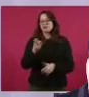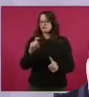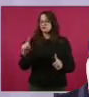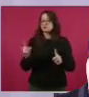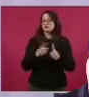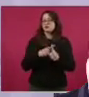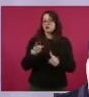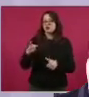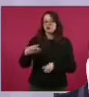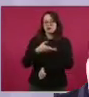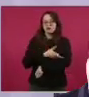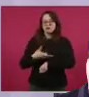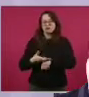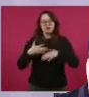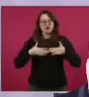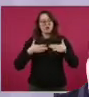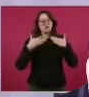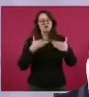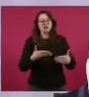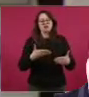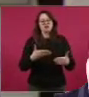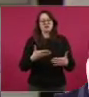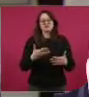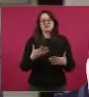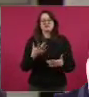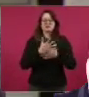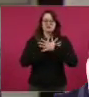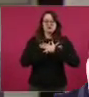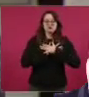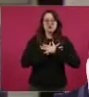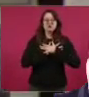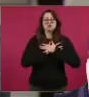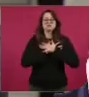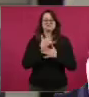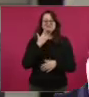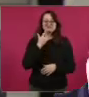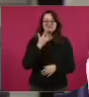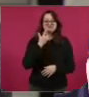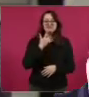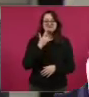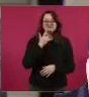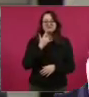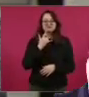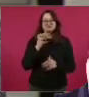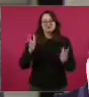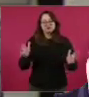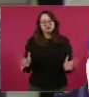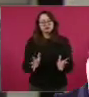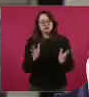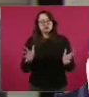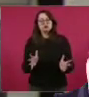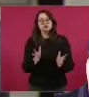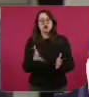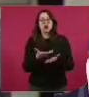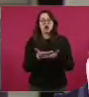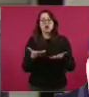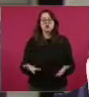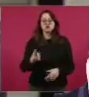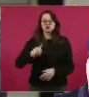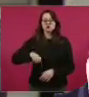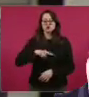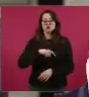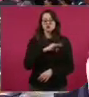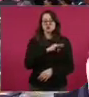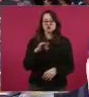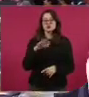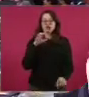confiaron en nosotros para estar donde estamos. Con su amor, con su entrega, con su pasión, pudimos llegar a estos niveles.